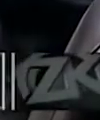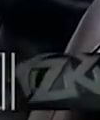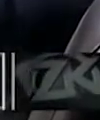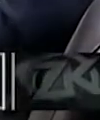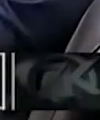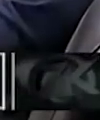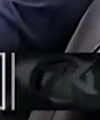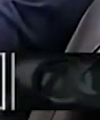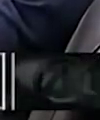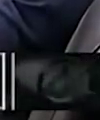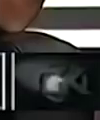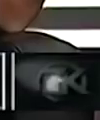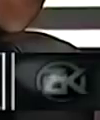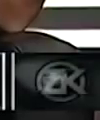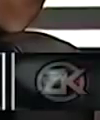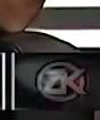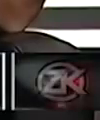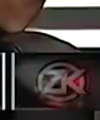vamos a televisar todo.